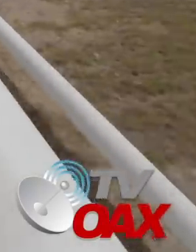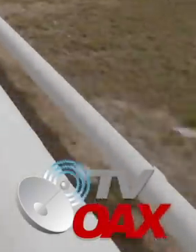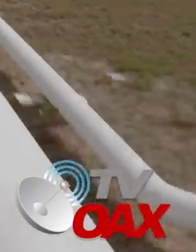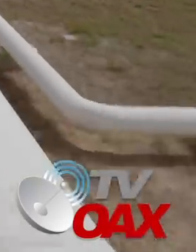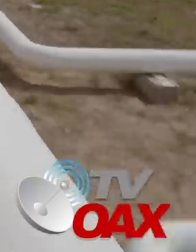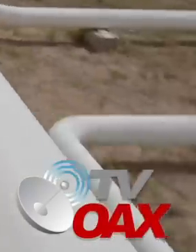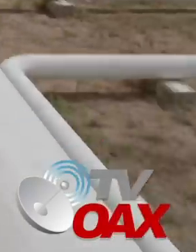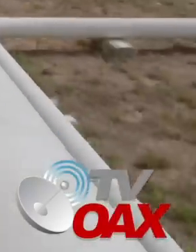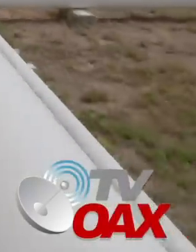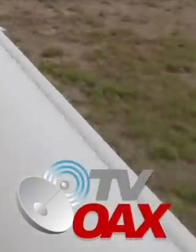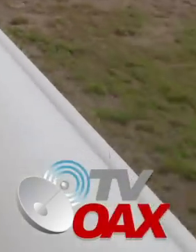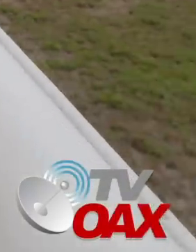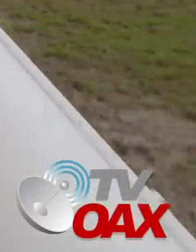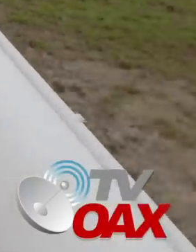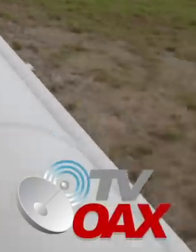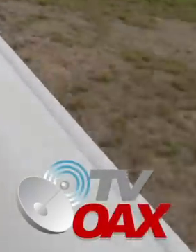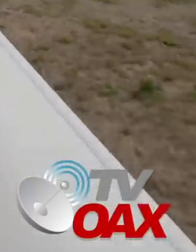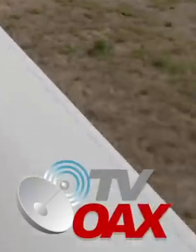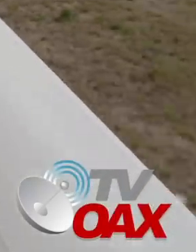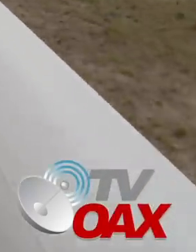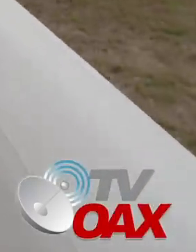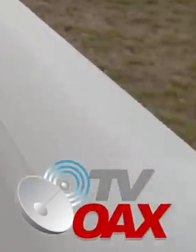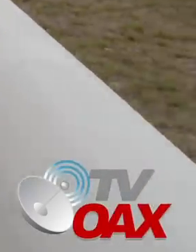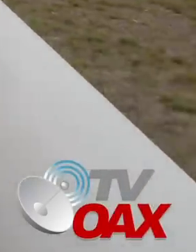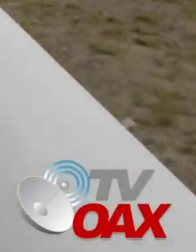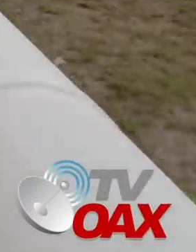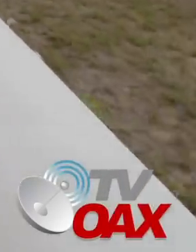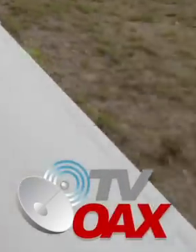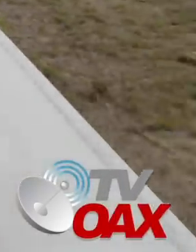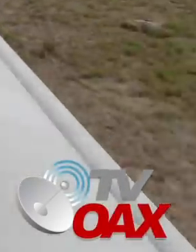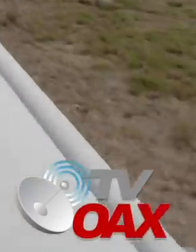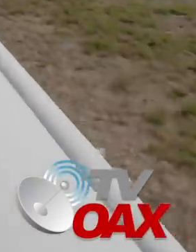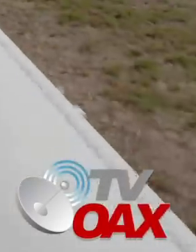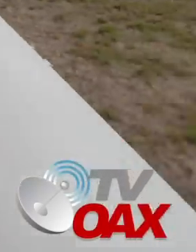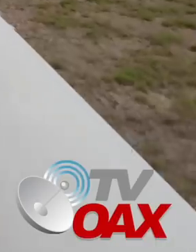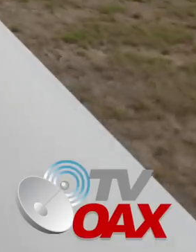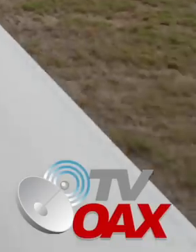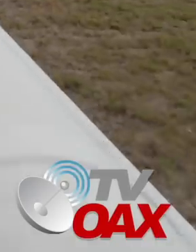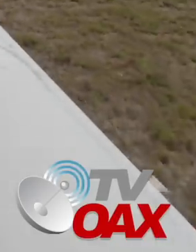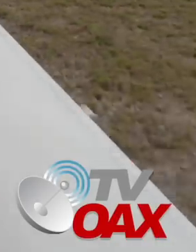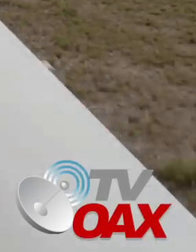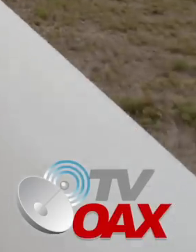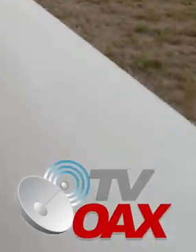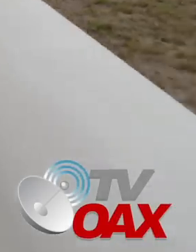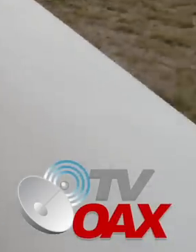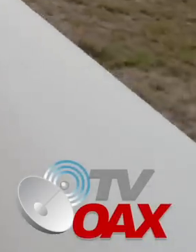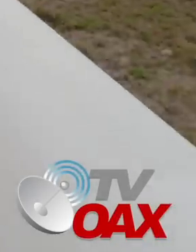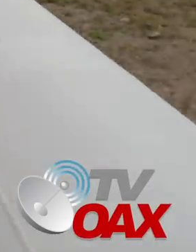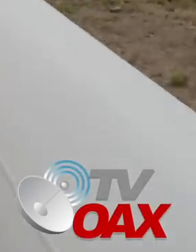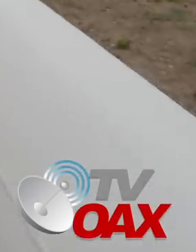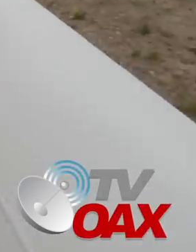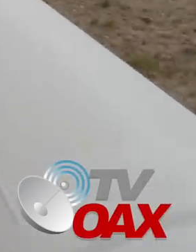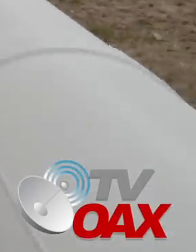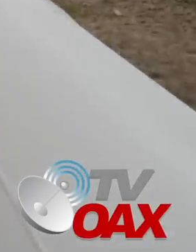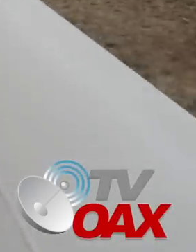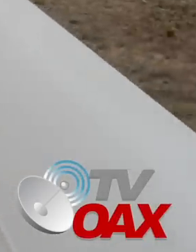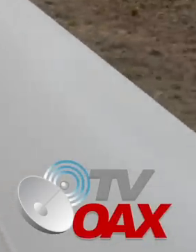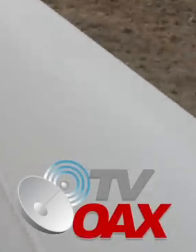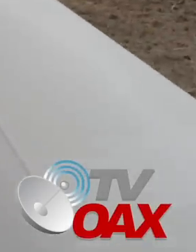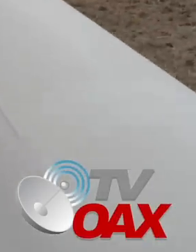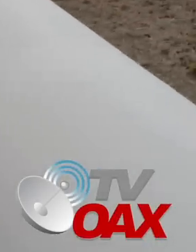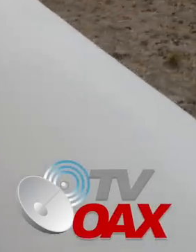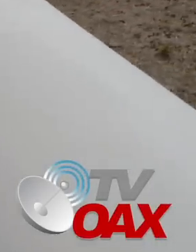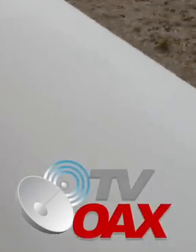y tomaron la decisión de cerrarlas y se quedaron básicamente con el abasto de gas de Rusia.